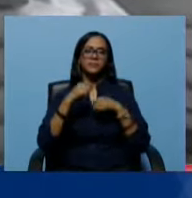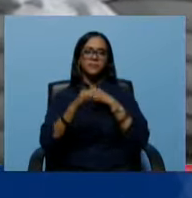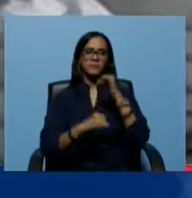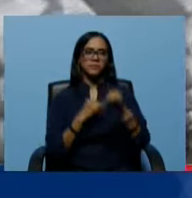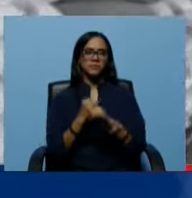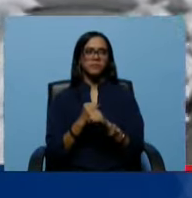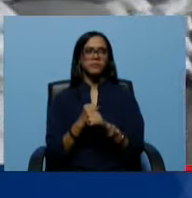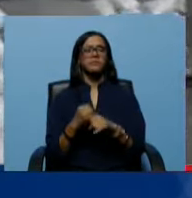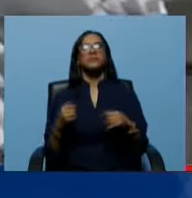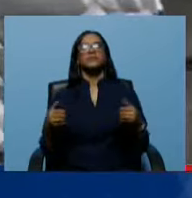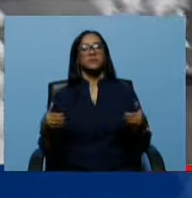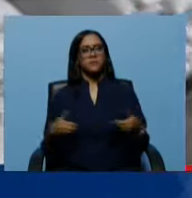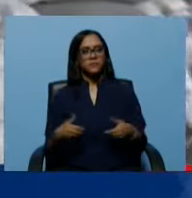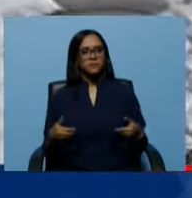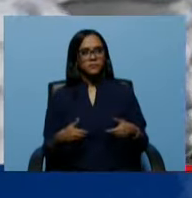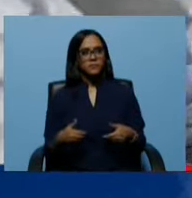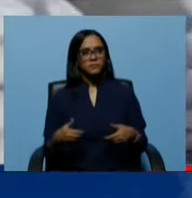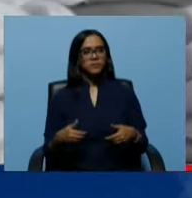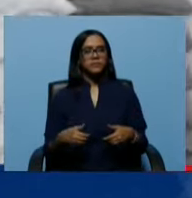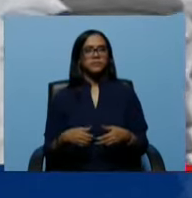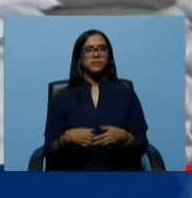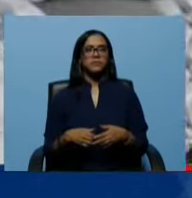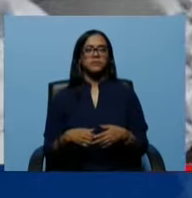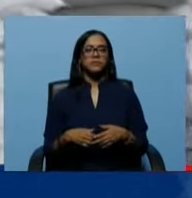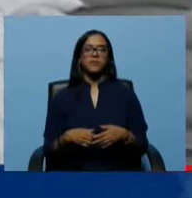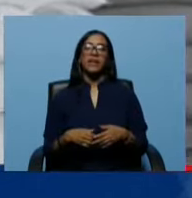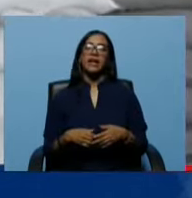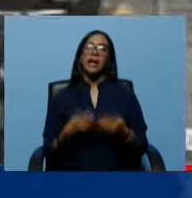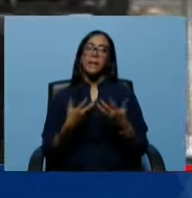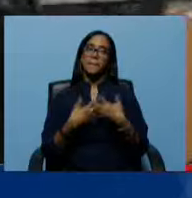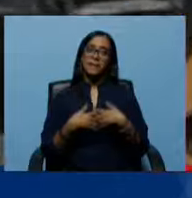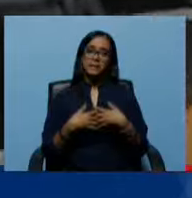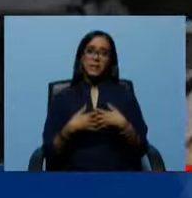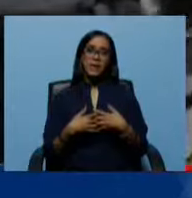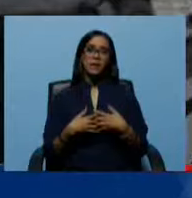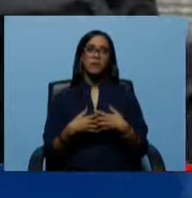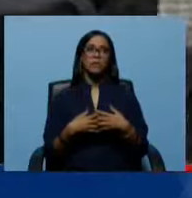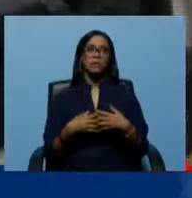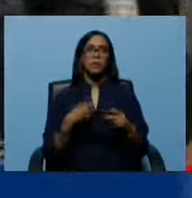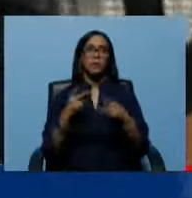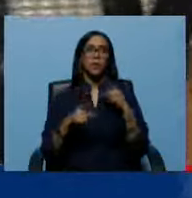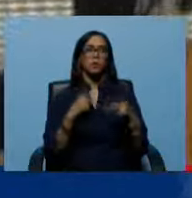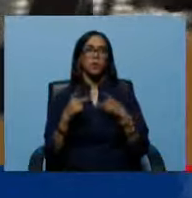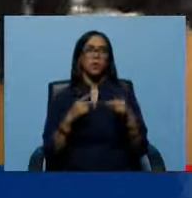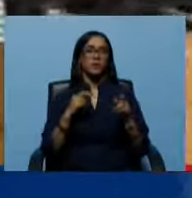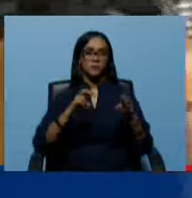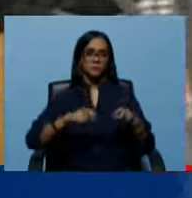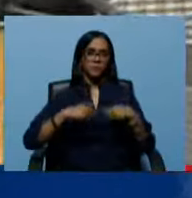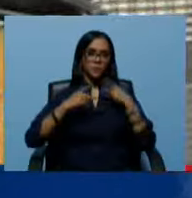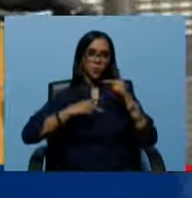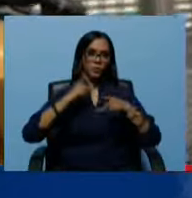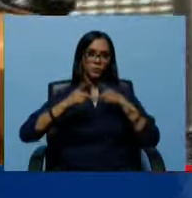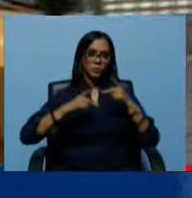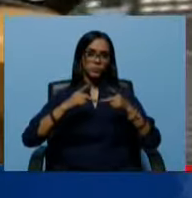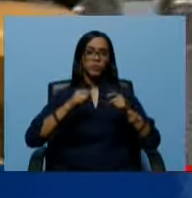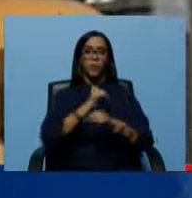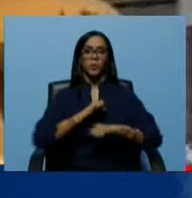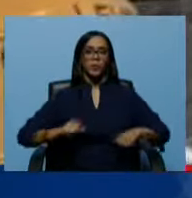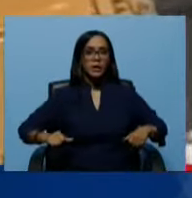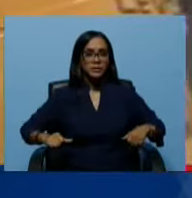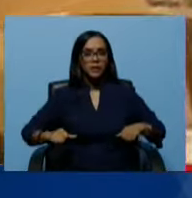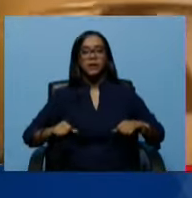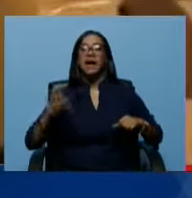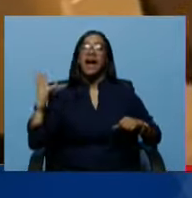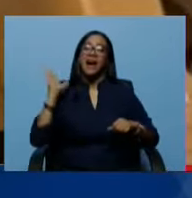el esfuerzo de un grupo de empresarios y productores de Portuguesa que vienen haciendo un gran esfuerzo,